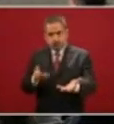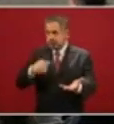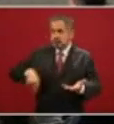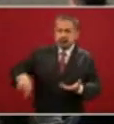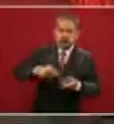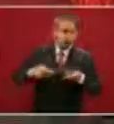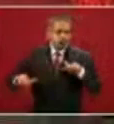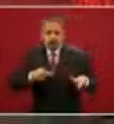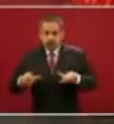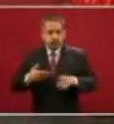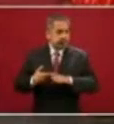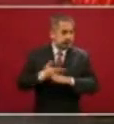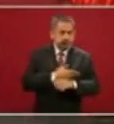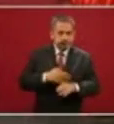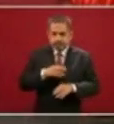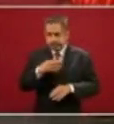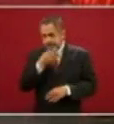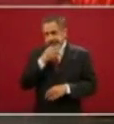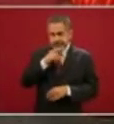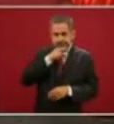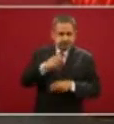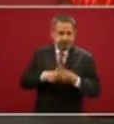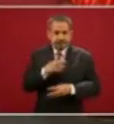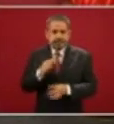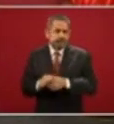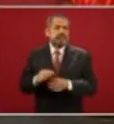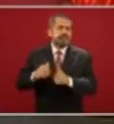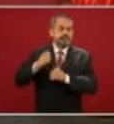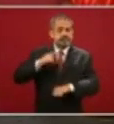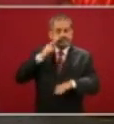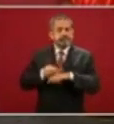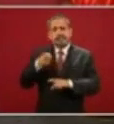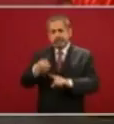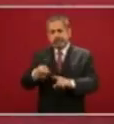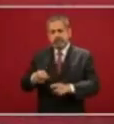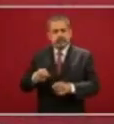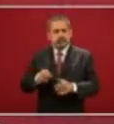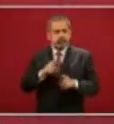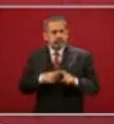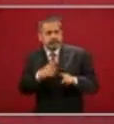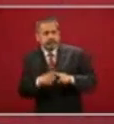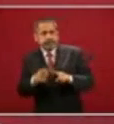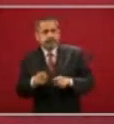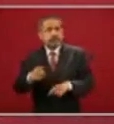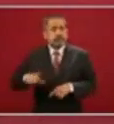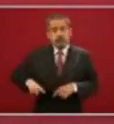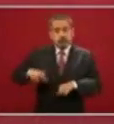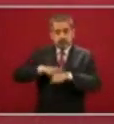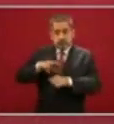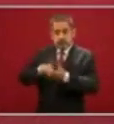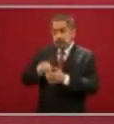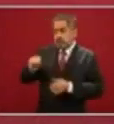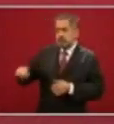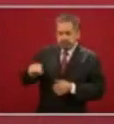preparación y respuesta su disposición de comandar los estados. Los propios gobiernos estatales